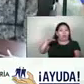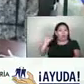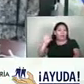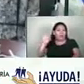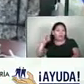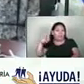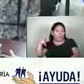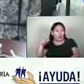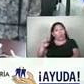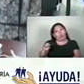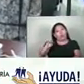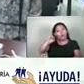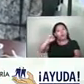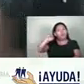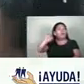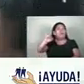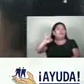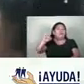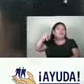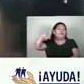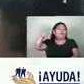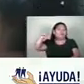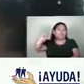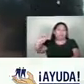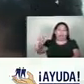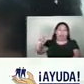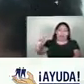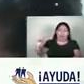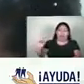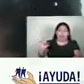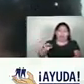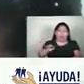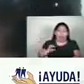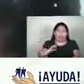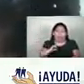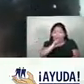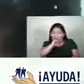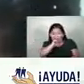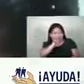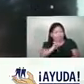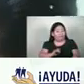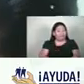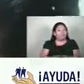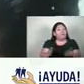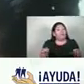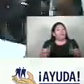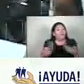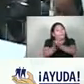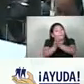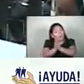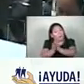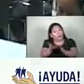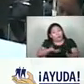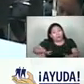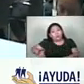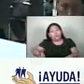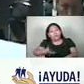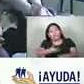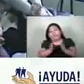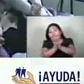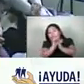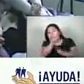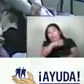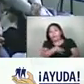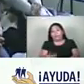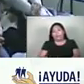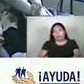o el INPE de pensión es de miseria y es de hambre. A pedirle al señor presidente que